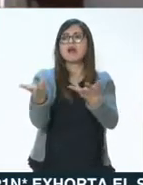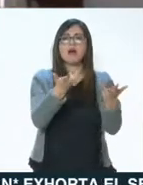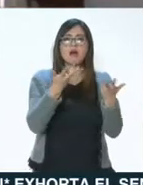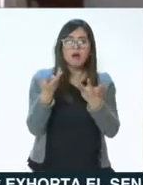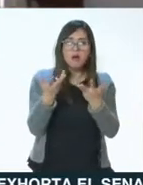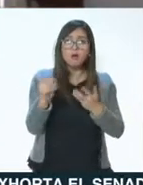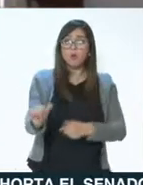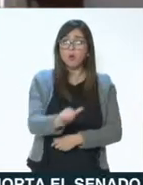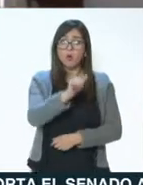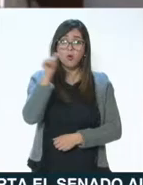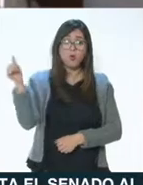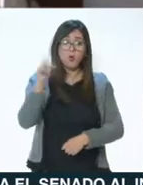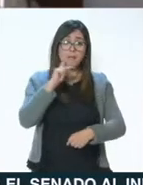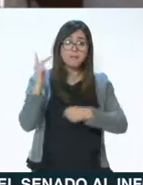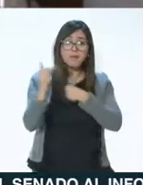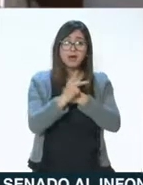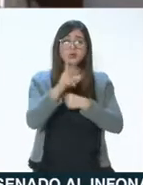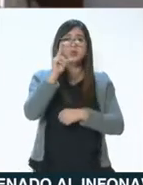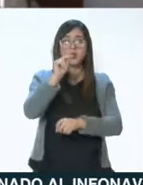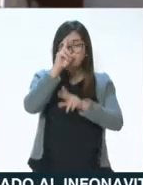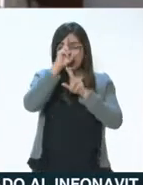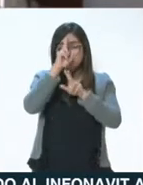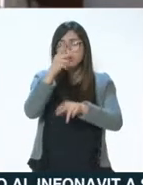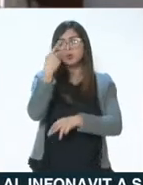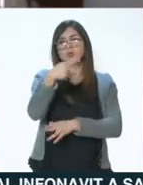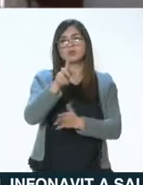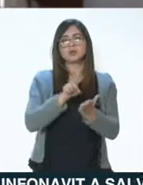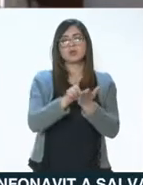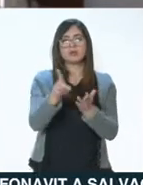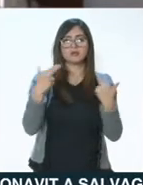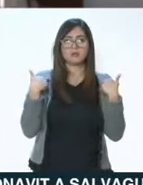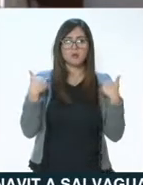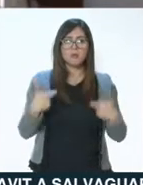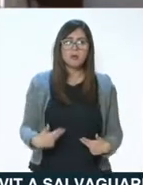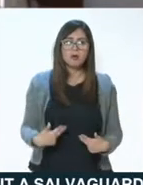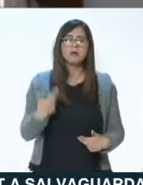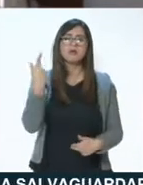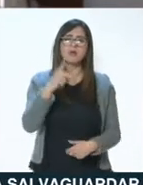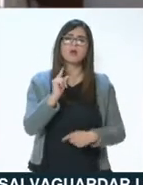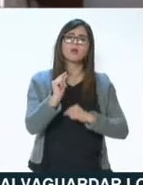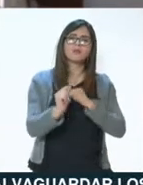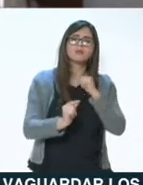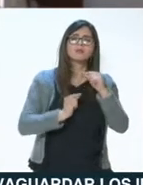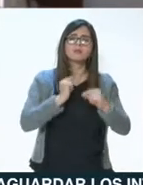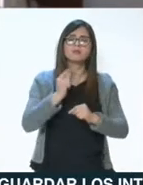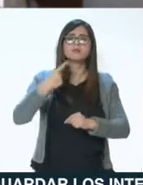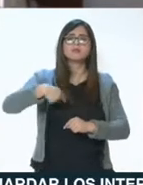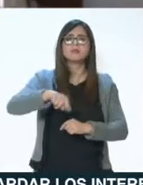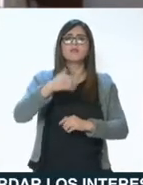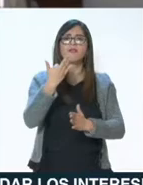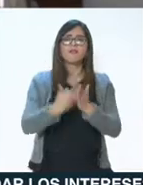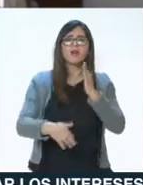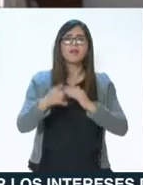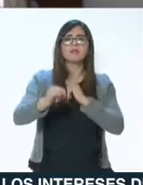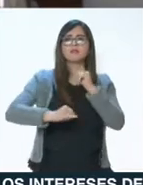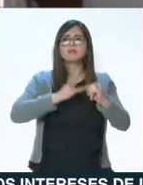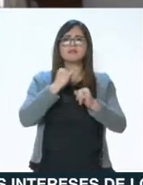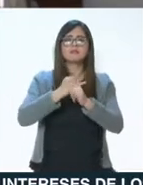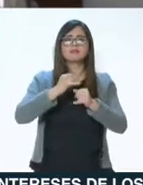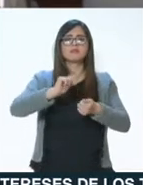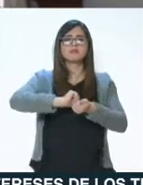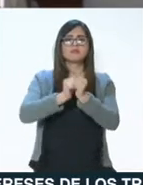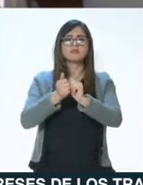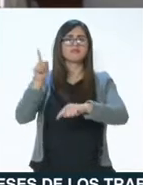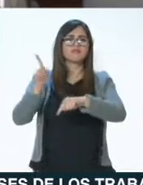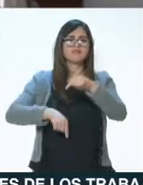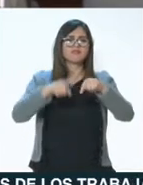países en donde se violan derechos humanos, donde no son democracias y sin embargo no parece haber un interés internacional en quitar esas dictaduras. Sí, pero